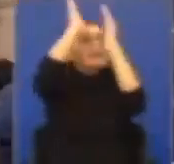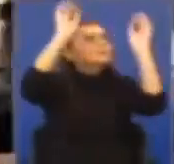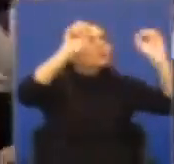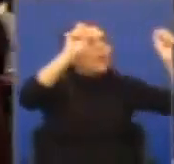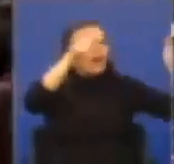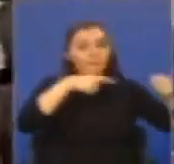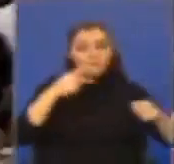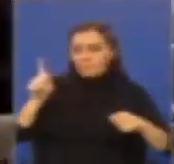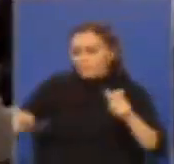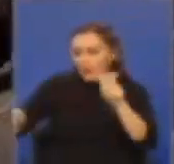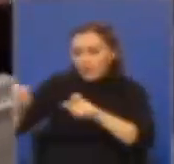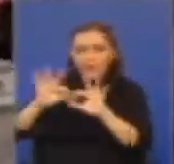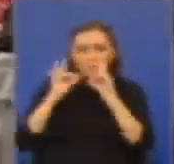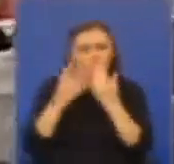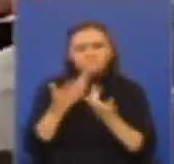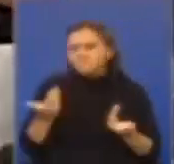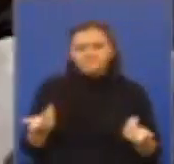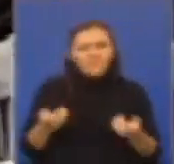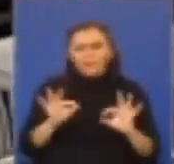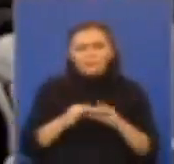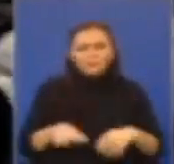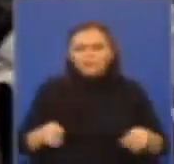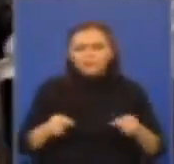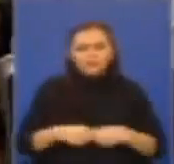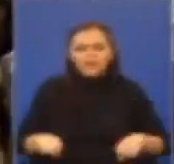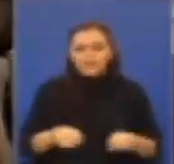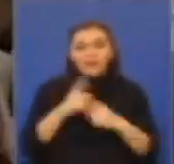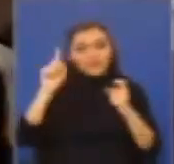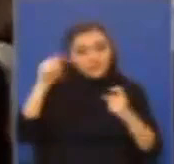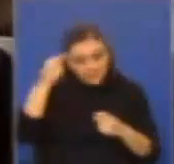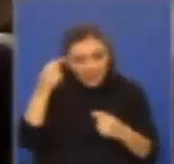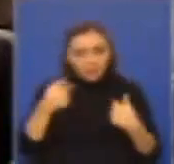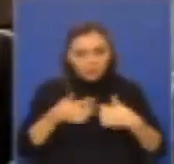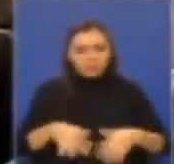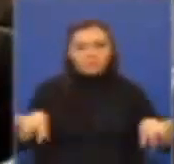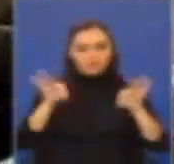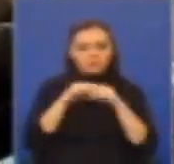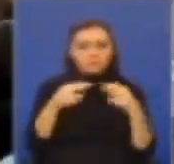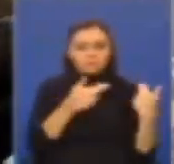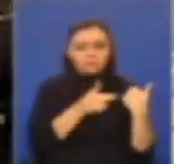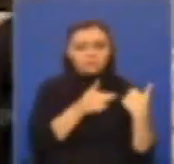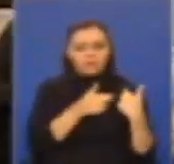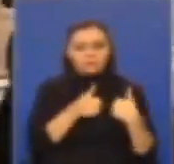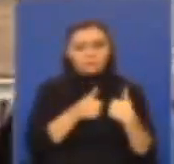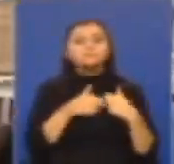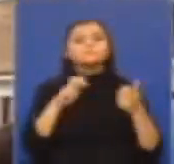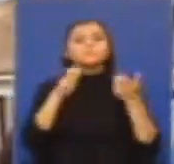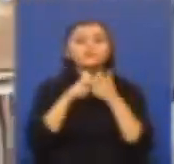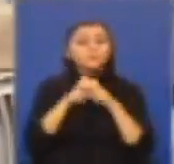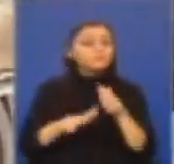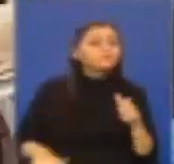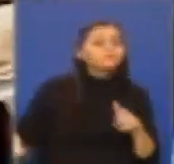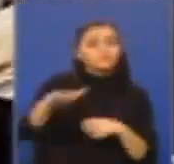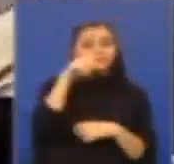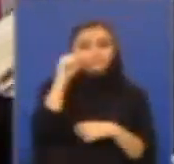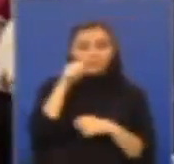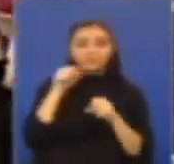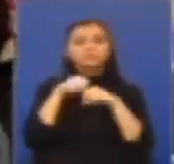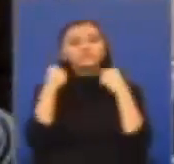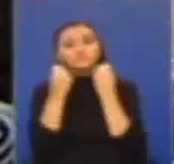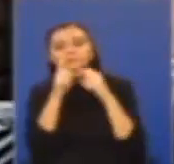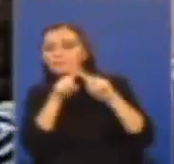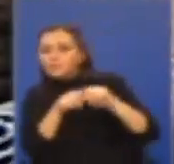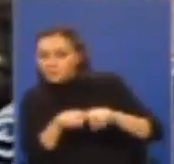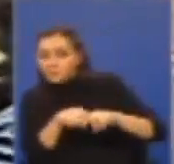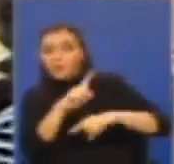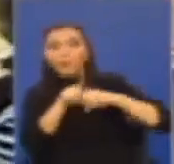debemos ser eficientes para esa acción colectiva, es clave para el desarrollo. Y hay muchísimos problemas colectivos, muchísimos. Y depende de cada sociedad. Puede ser que